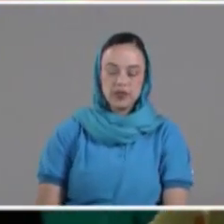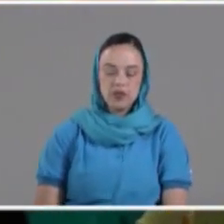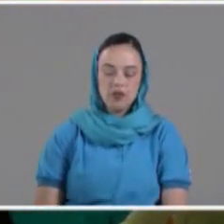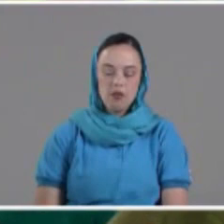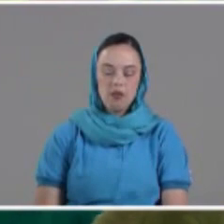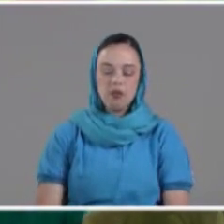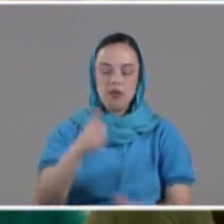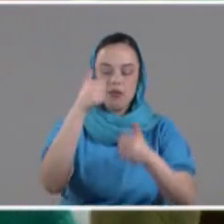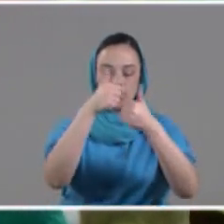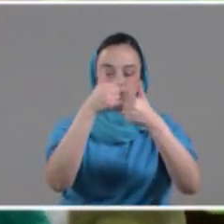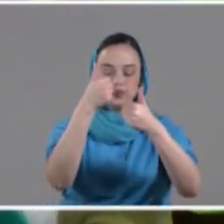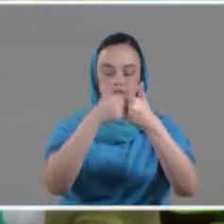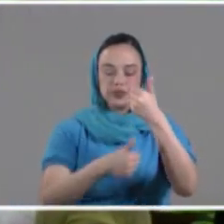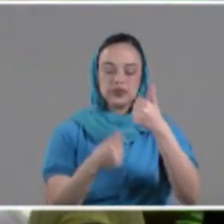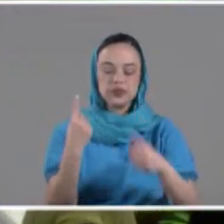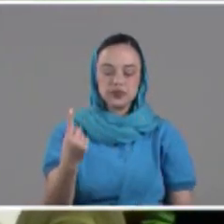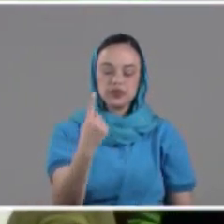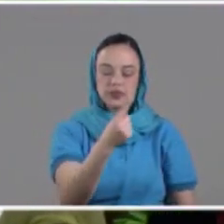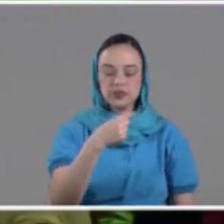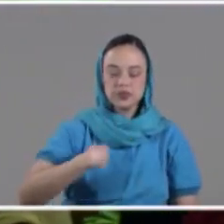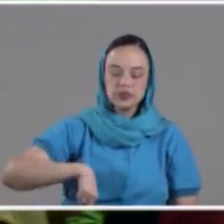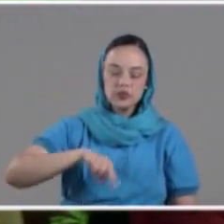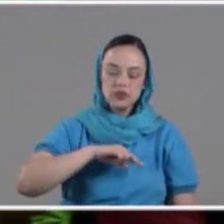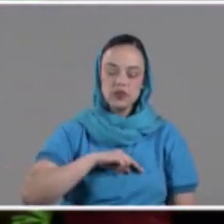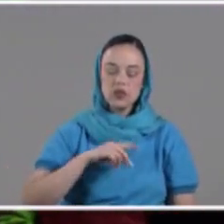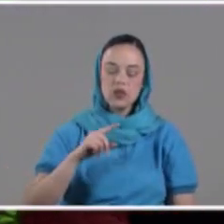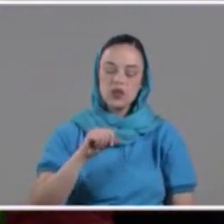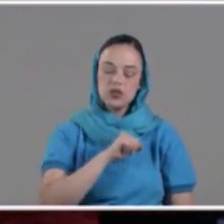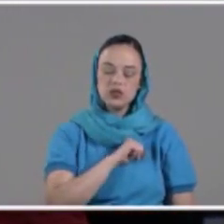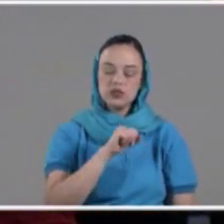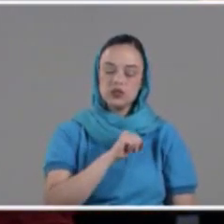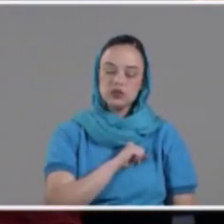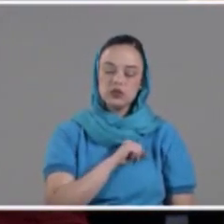y cada uno de nosotros somos deudores ante él